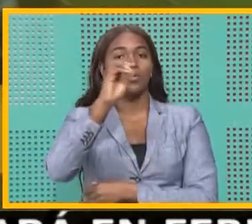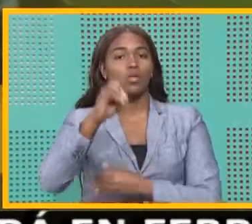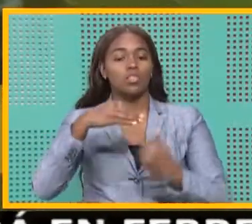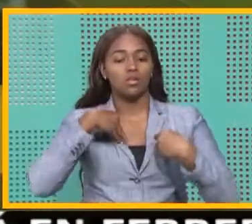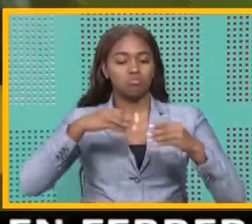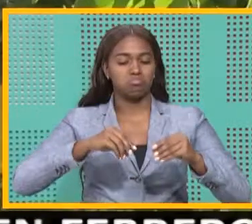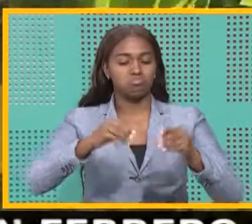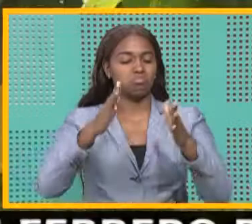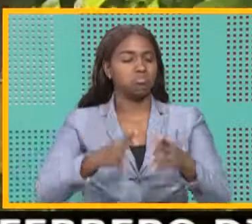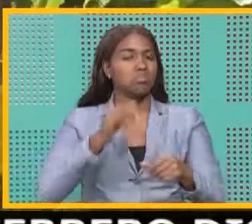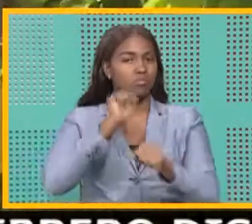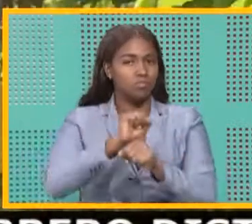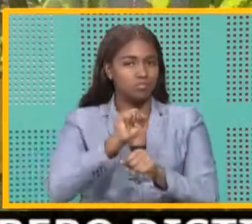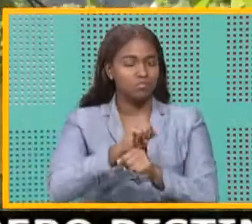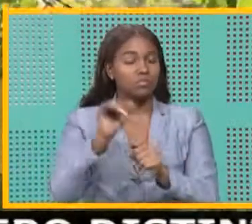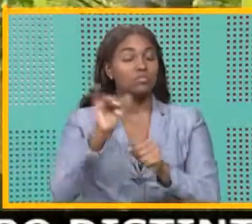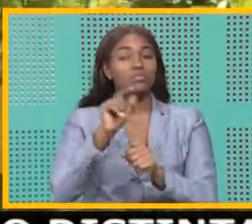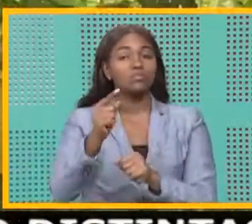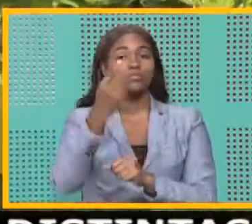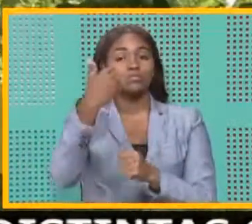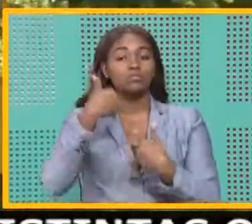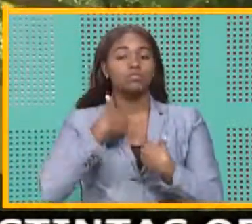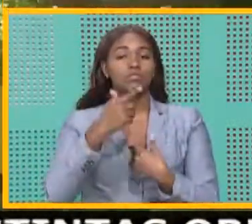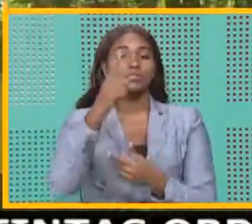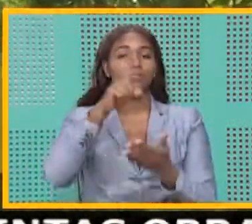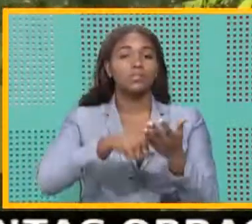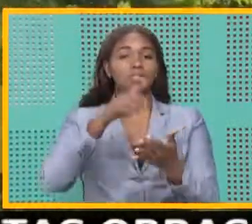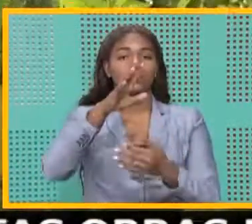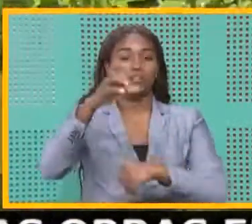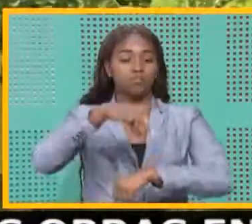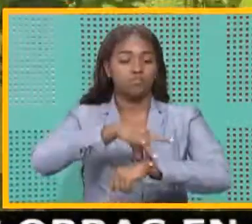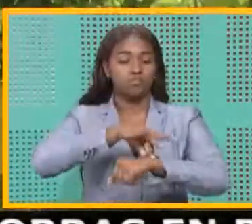agrícola, sin embargo, solo tienen 1.500